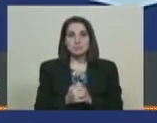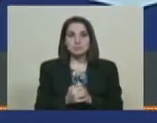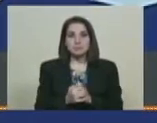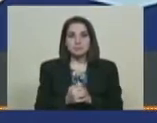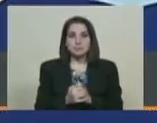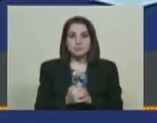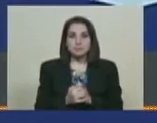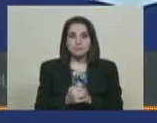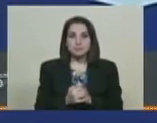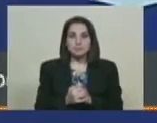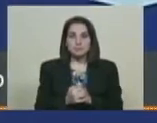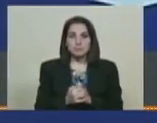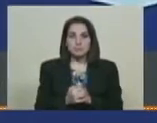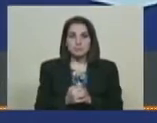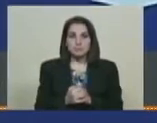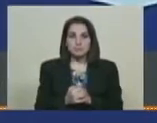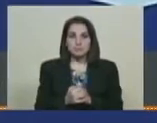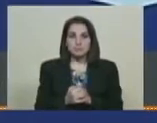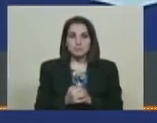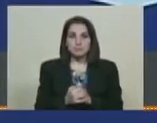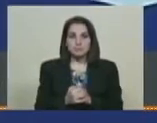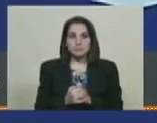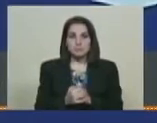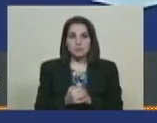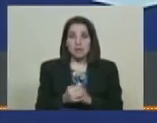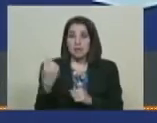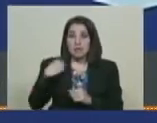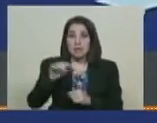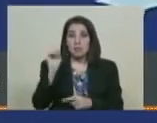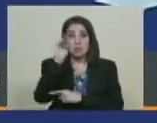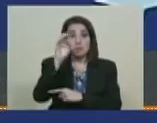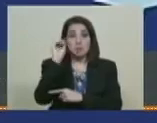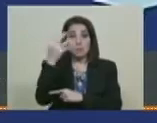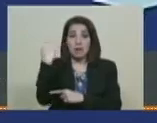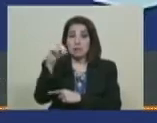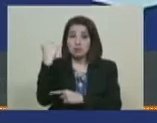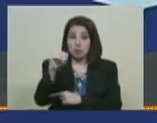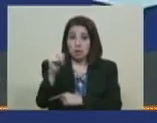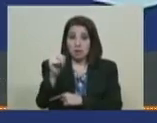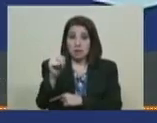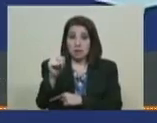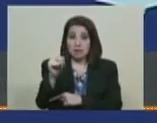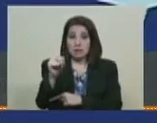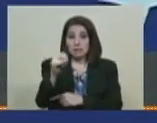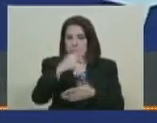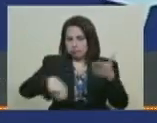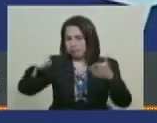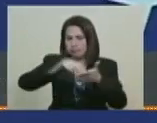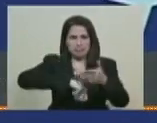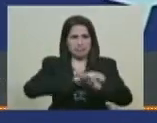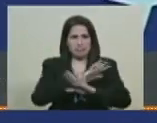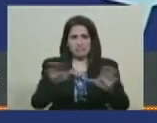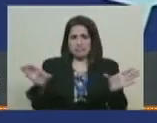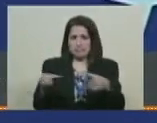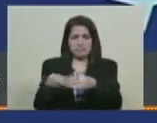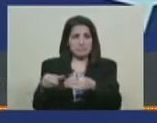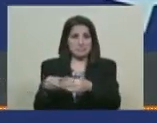Extraordinaria. Porque tenemos una Asamblea Nacional, el Poder Legislativo del país anulado,